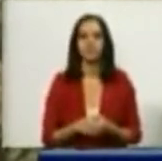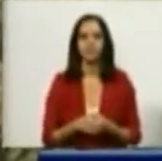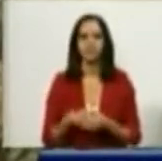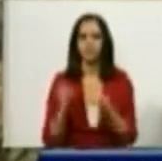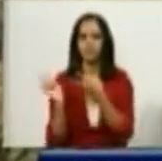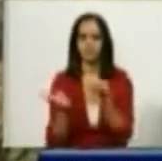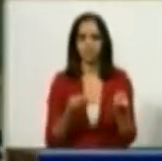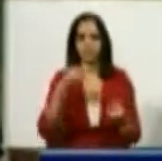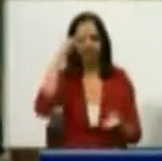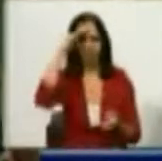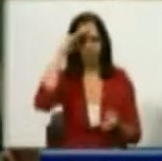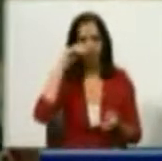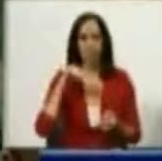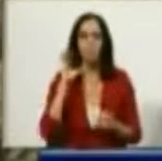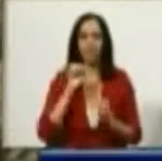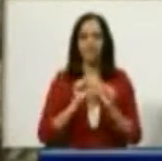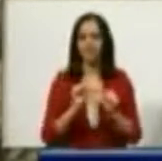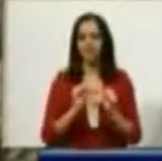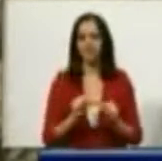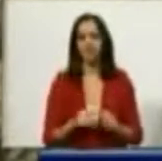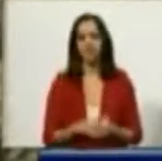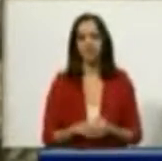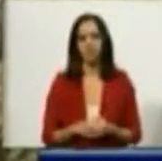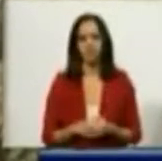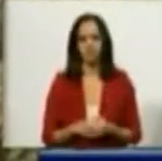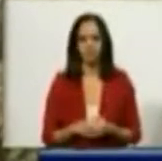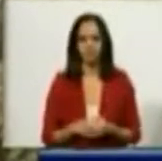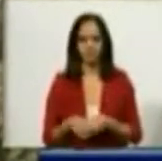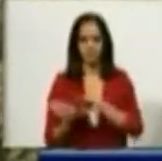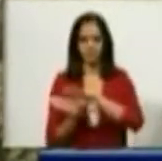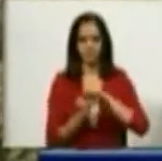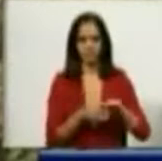savalle Rito la patria sigue hermano